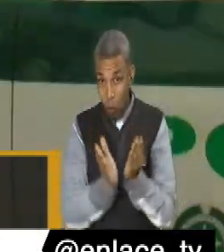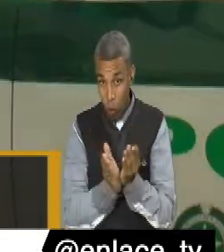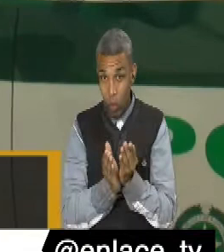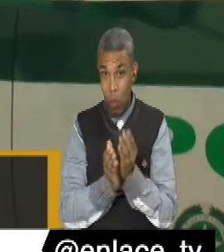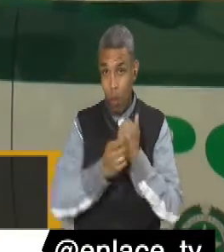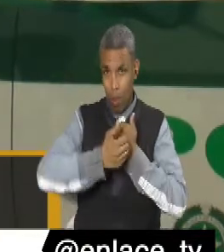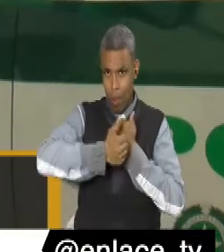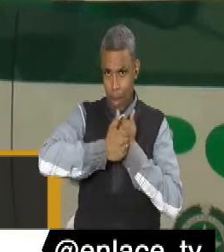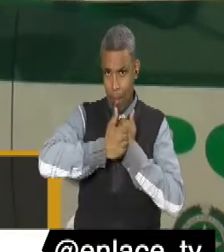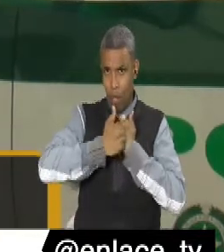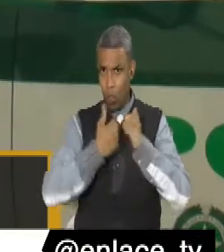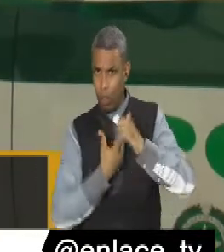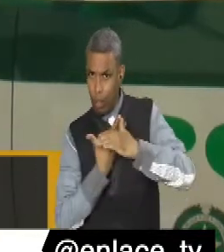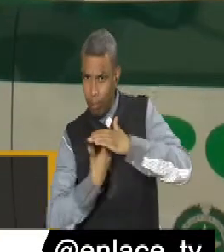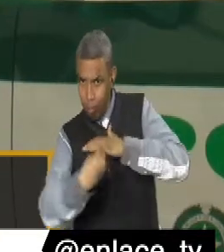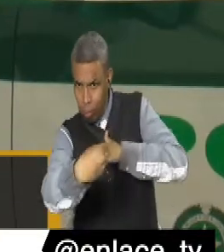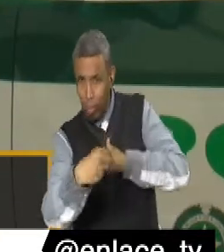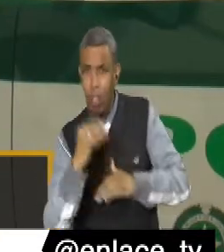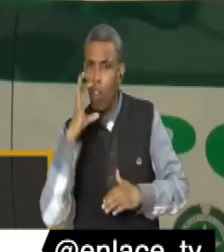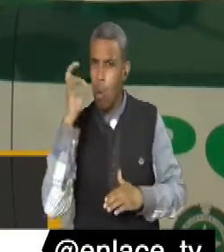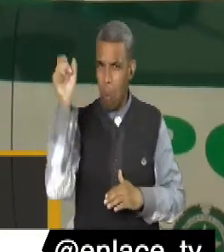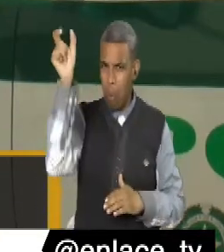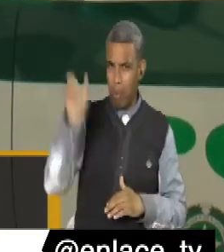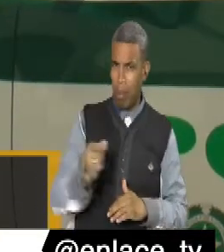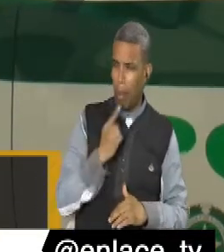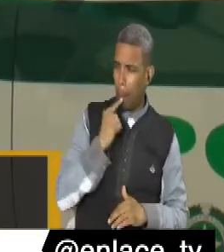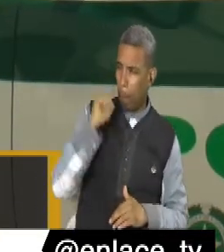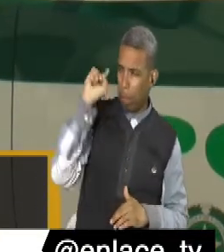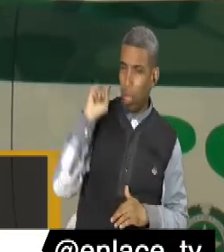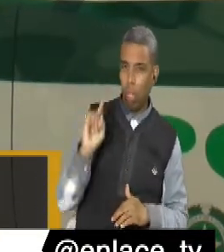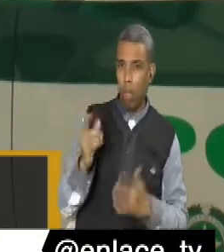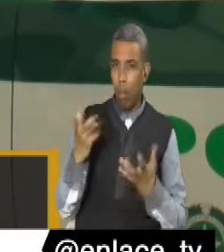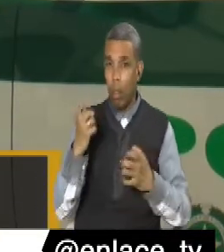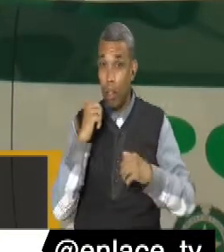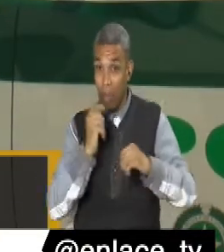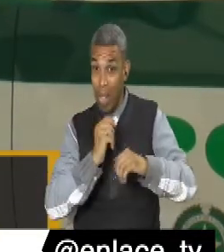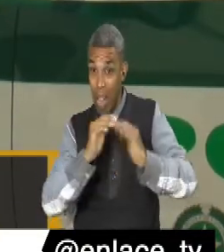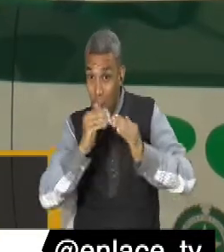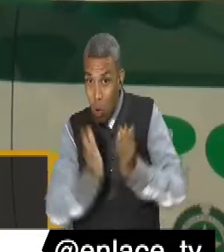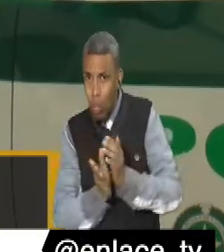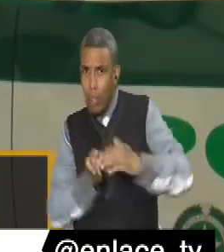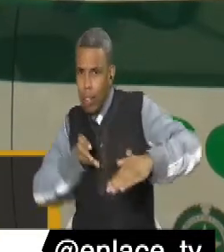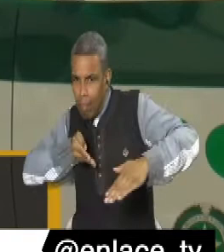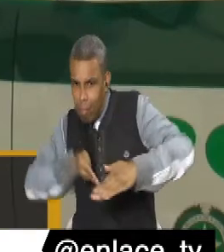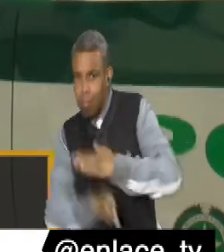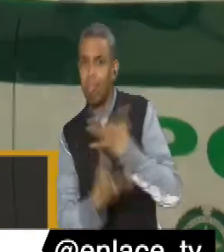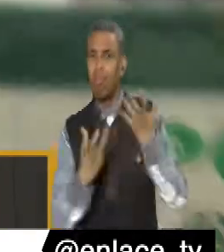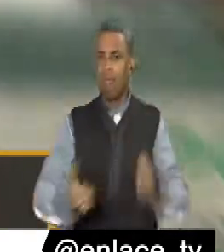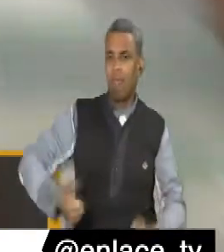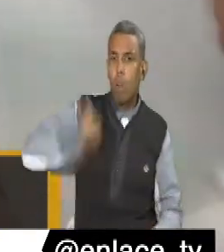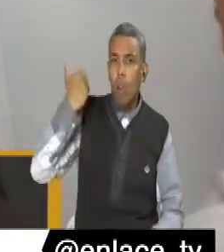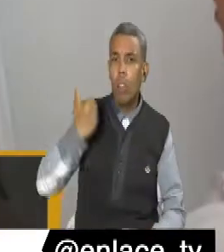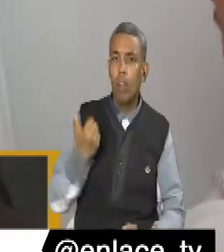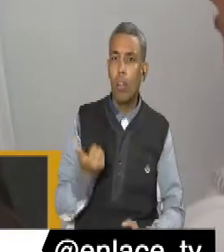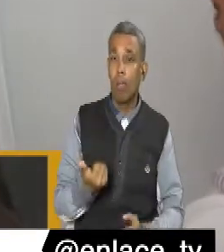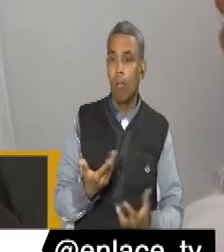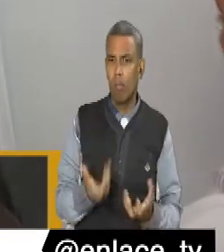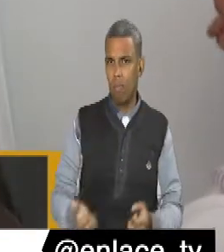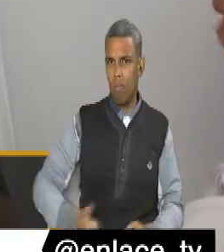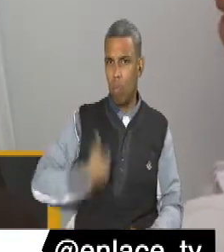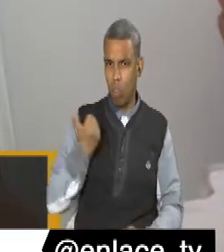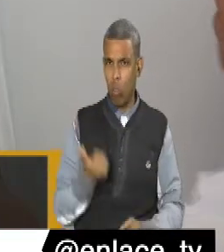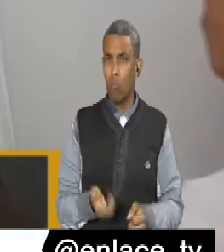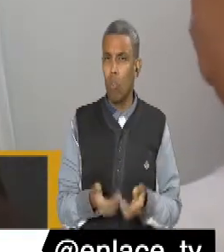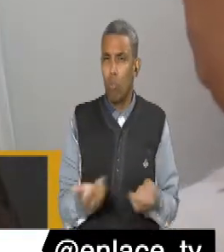Torres cuando un hombre desconocido quiso ingresar a la institución educativa. Escuchemos. Caso de una persona